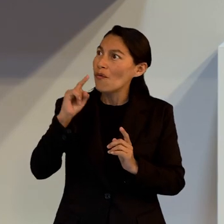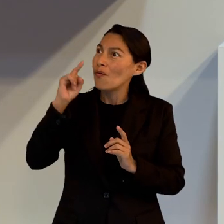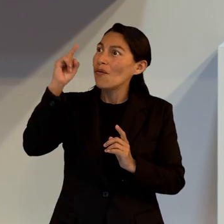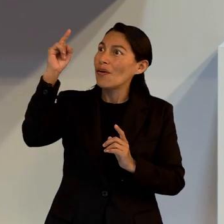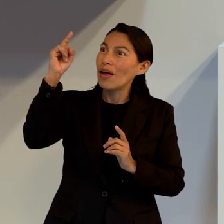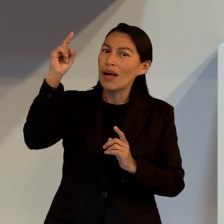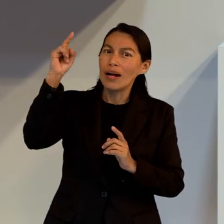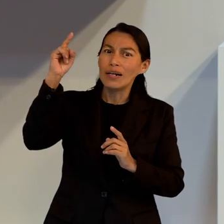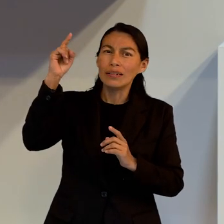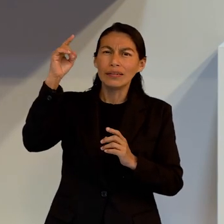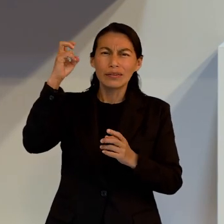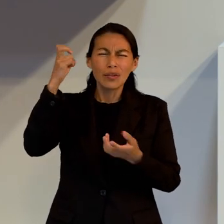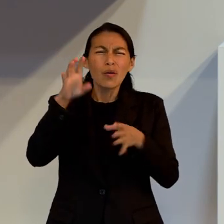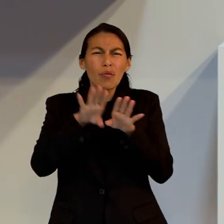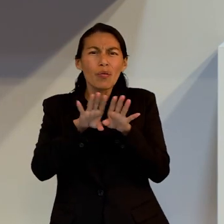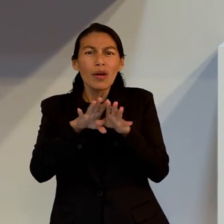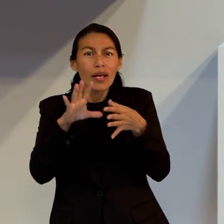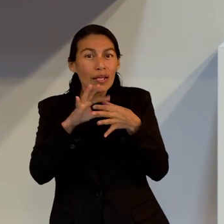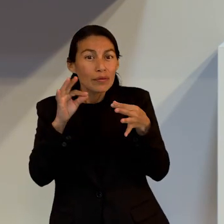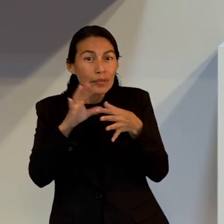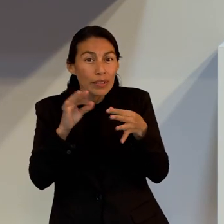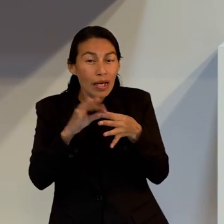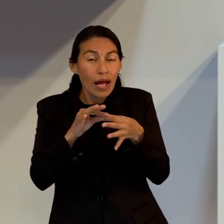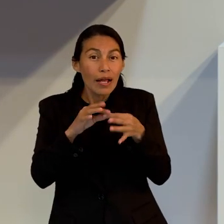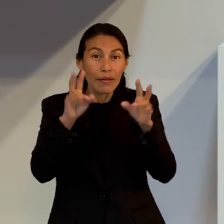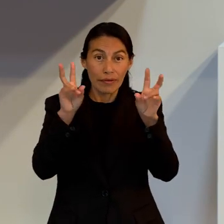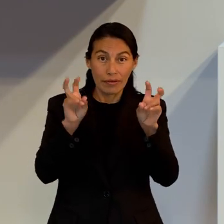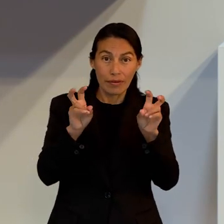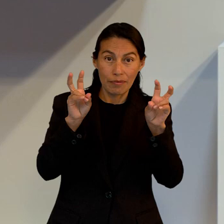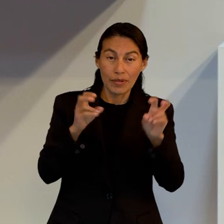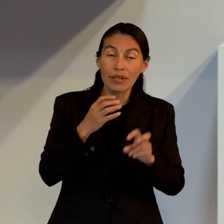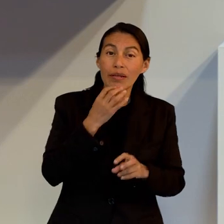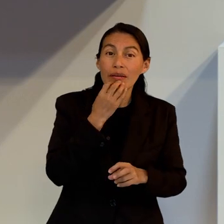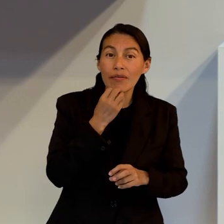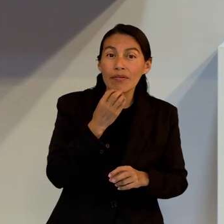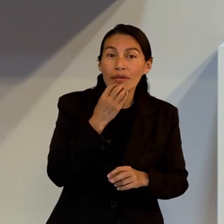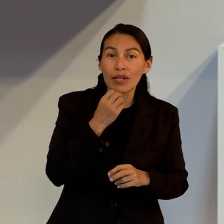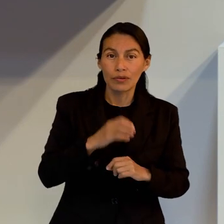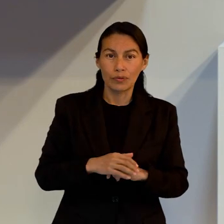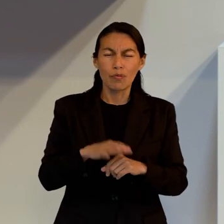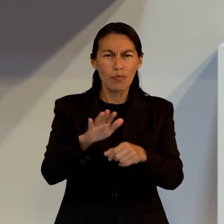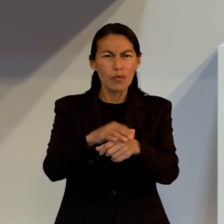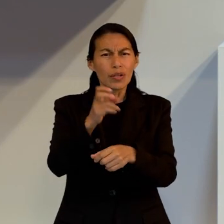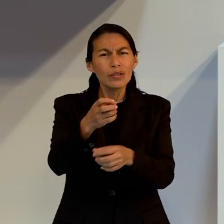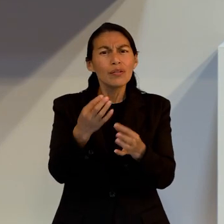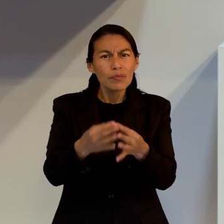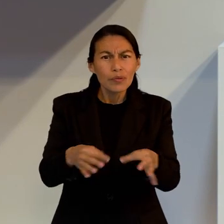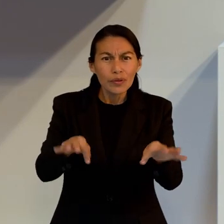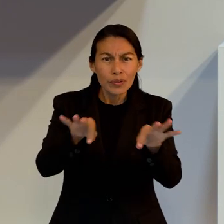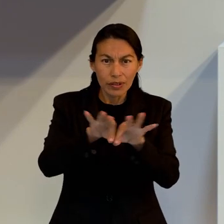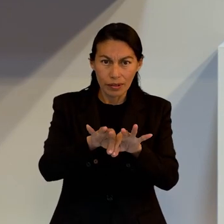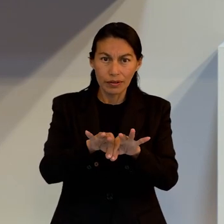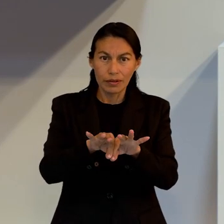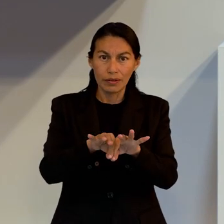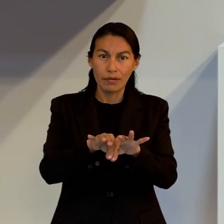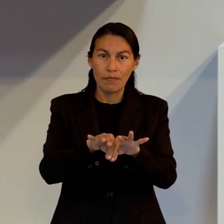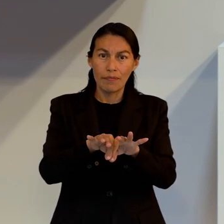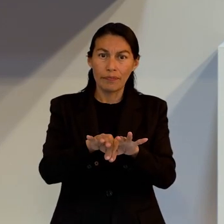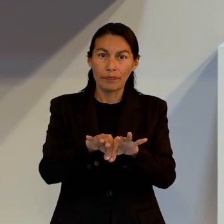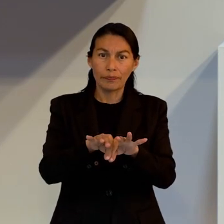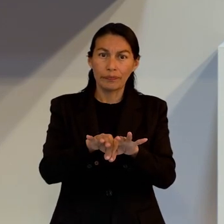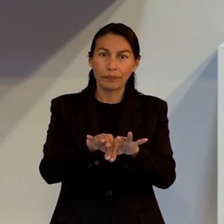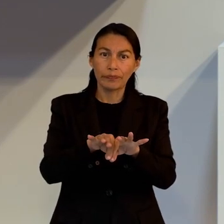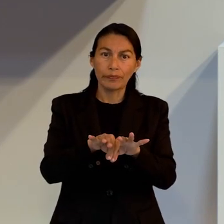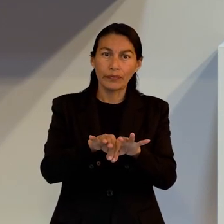fundamental para entendernos los temas que nos presenta hebreos y también es importante porque esta sesión